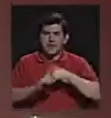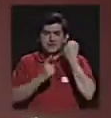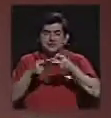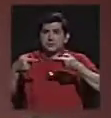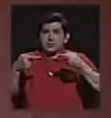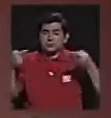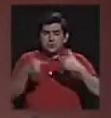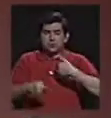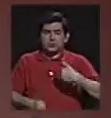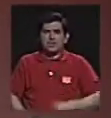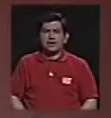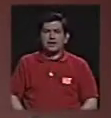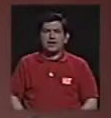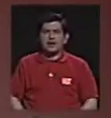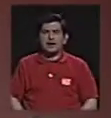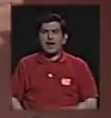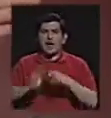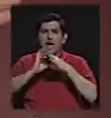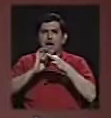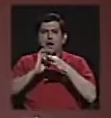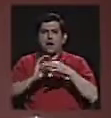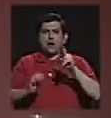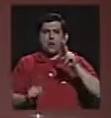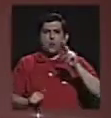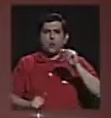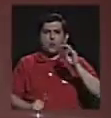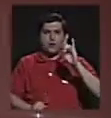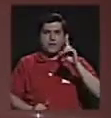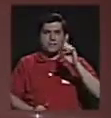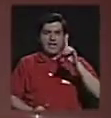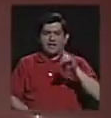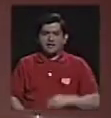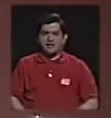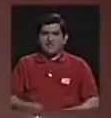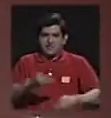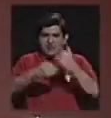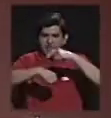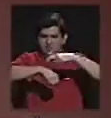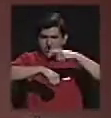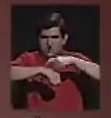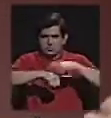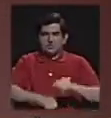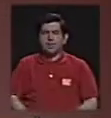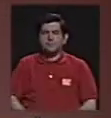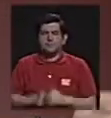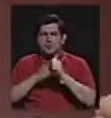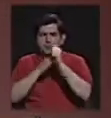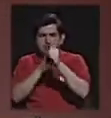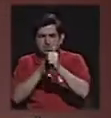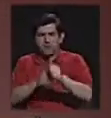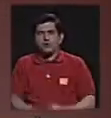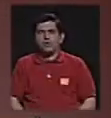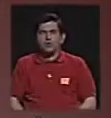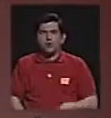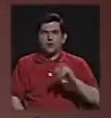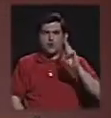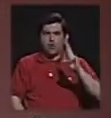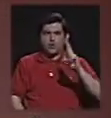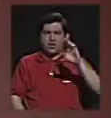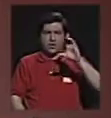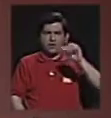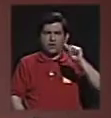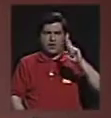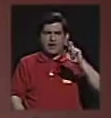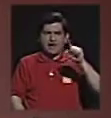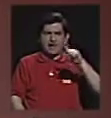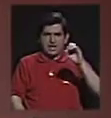tuvo la coalición Unidad que encabezó en aquel momento, no, más bien don Rodrigo Carazo